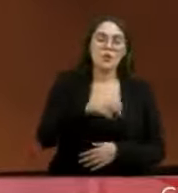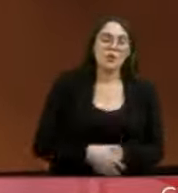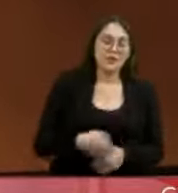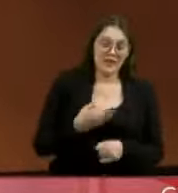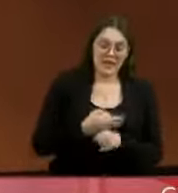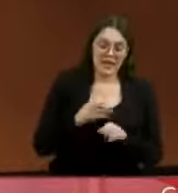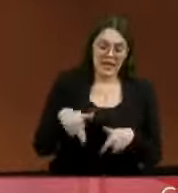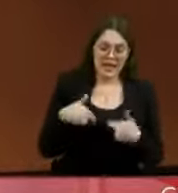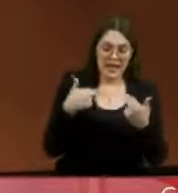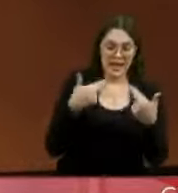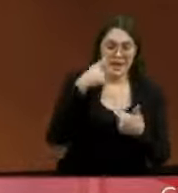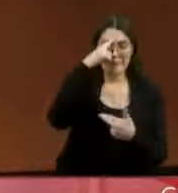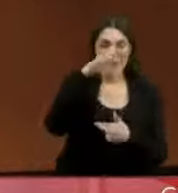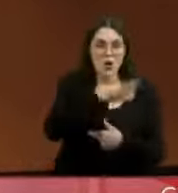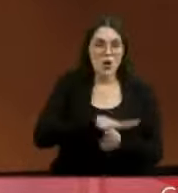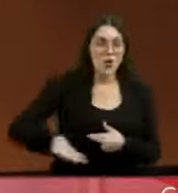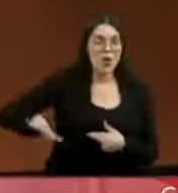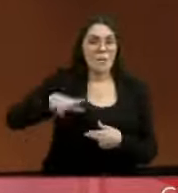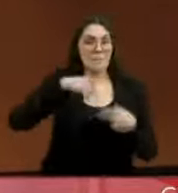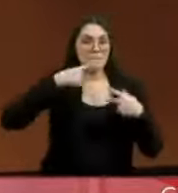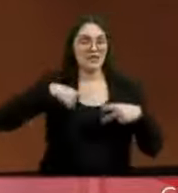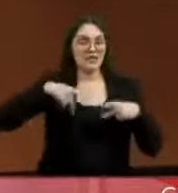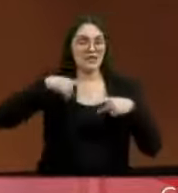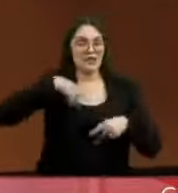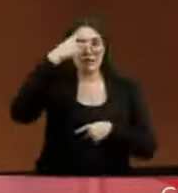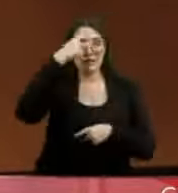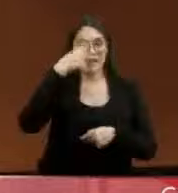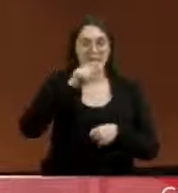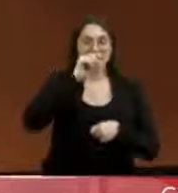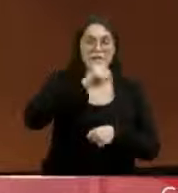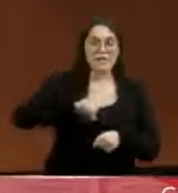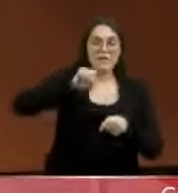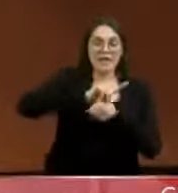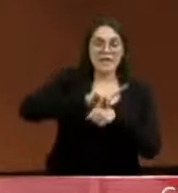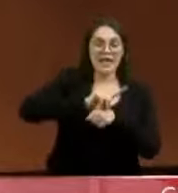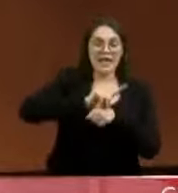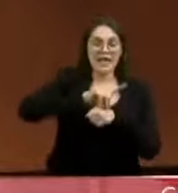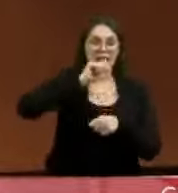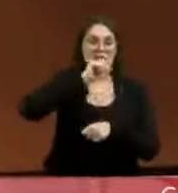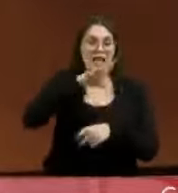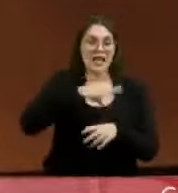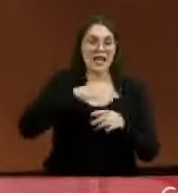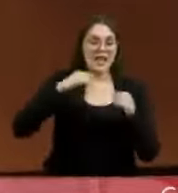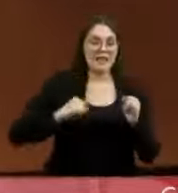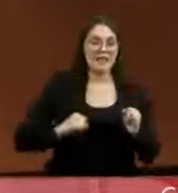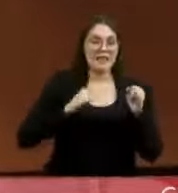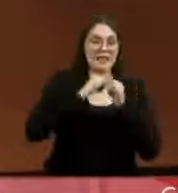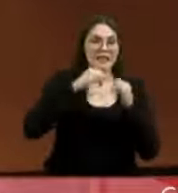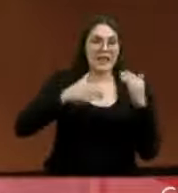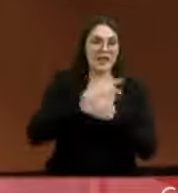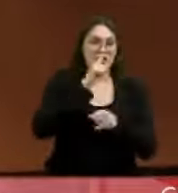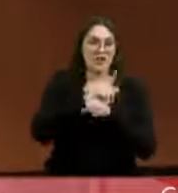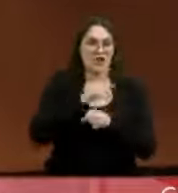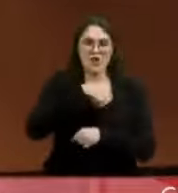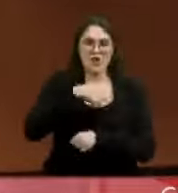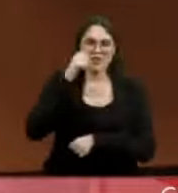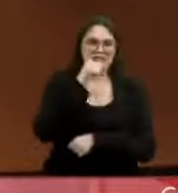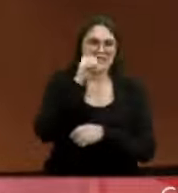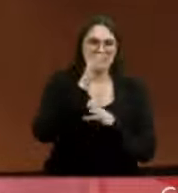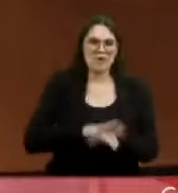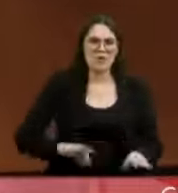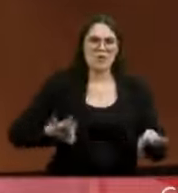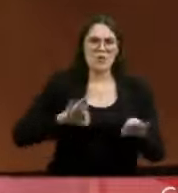el pueblo de México el Día de la Independencia Nacional. Hemos dado el paso